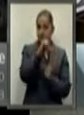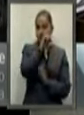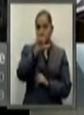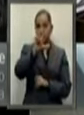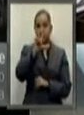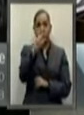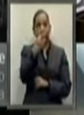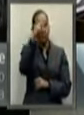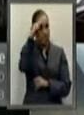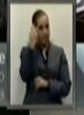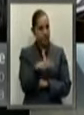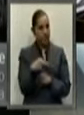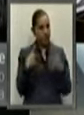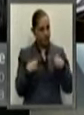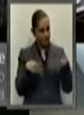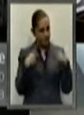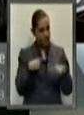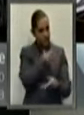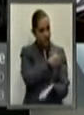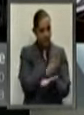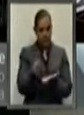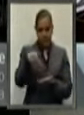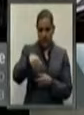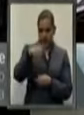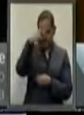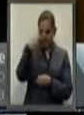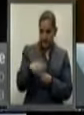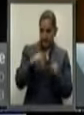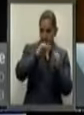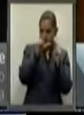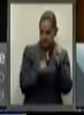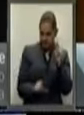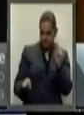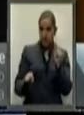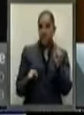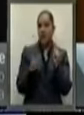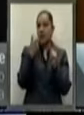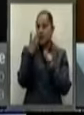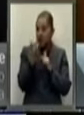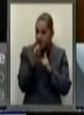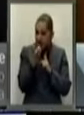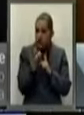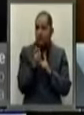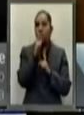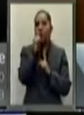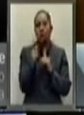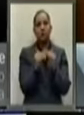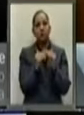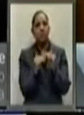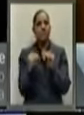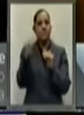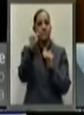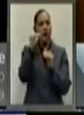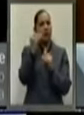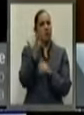4.273.672 mexicanos a territorio nacional, lo cual representa un incremento del